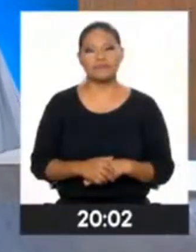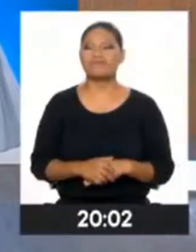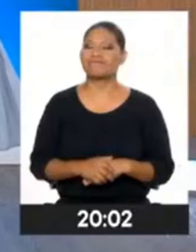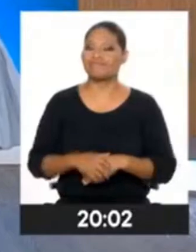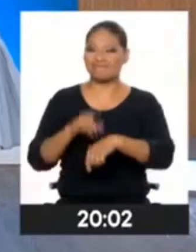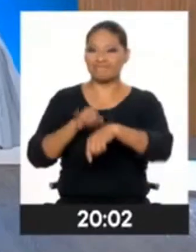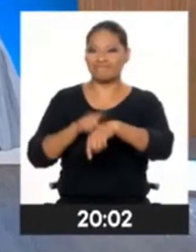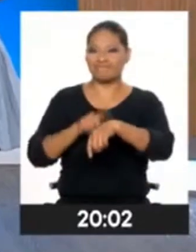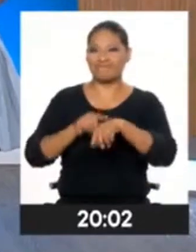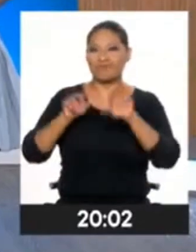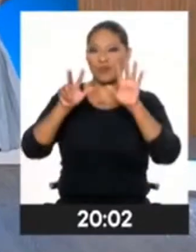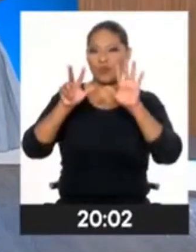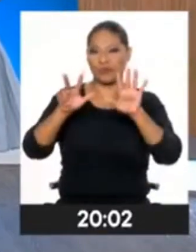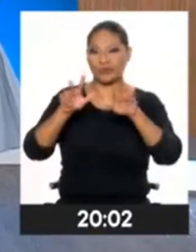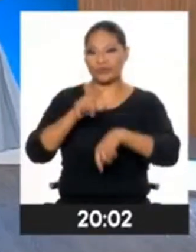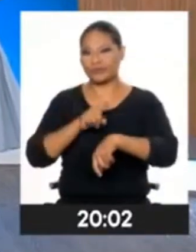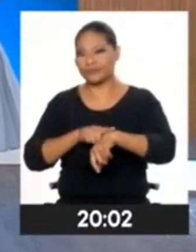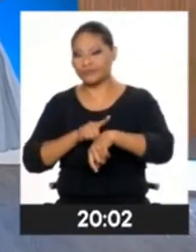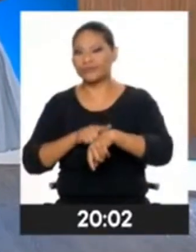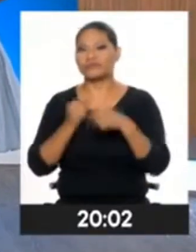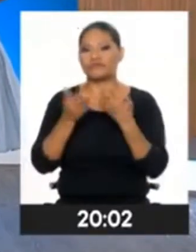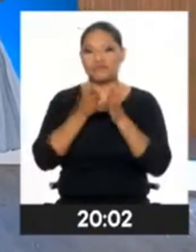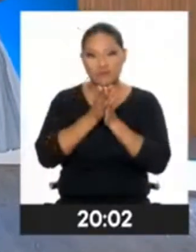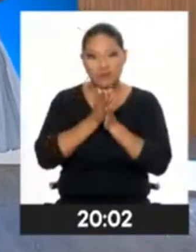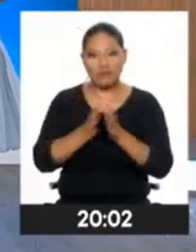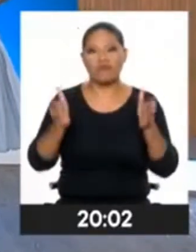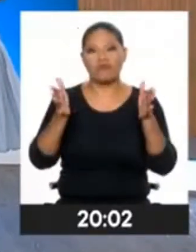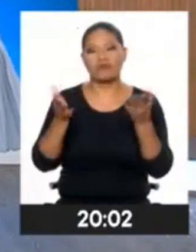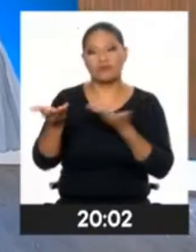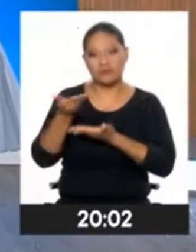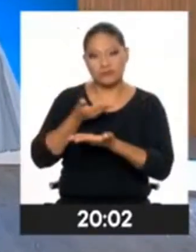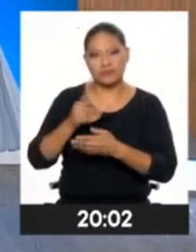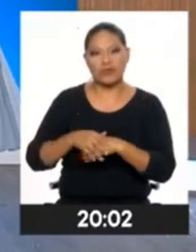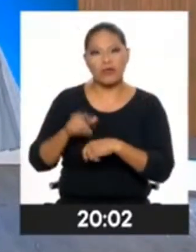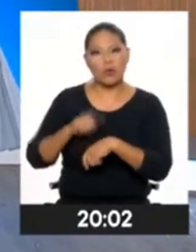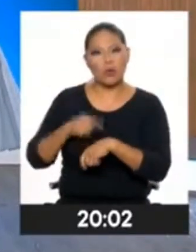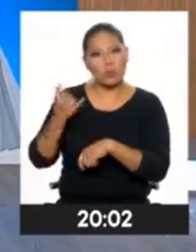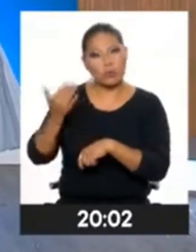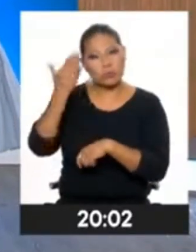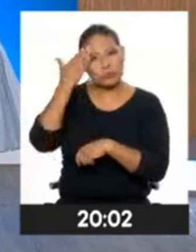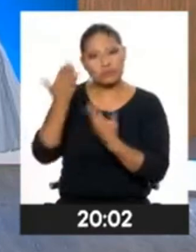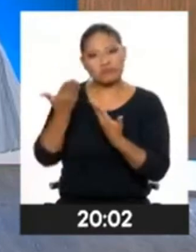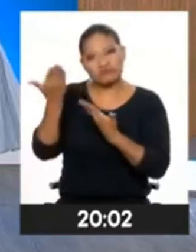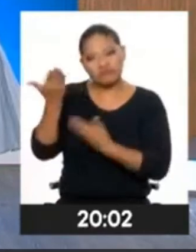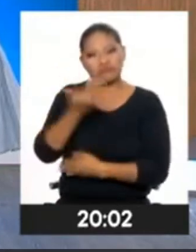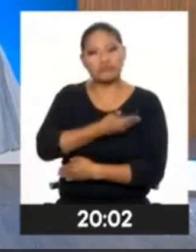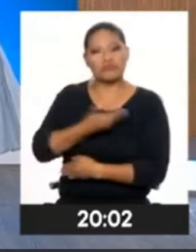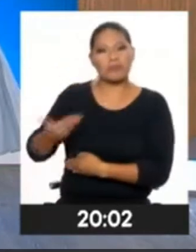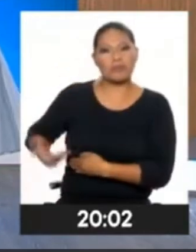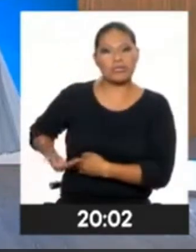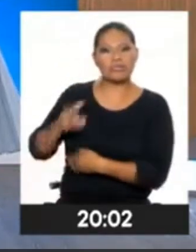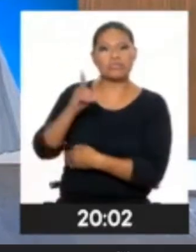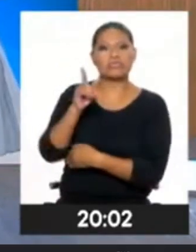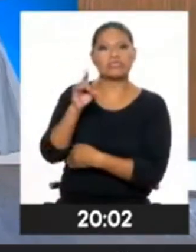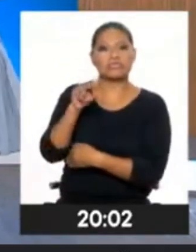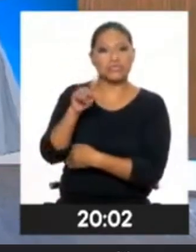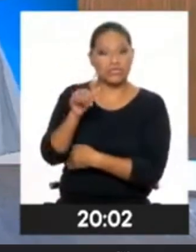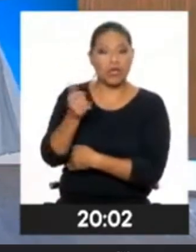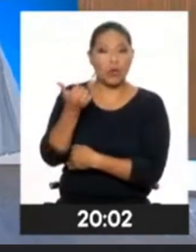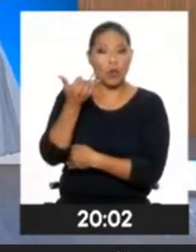Ocho de la noche con dos minutos, ampliamos las informaciones y comenzamos con la presidenta Dina Boluarte, que anunció medidas